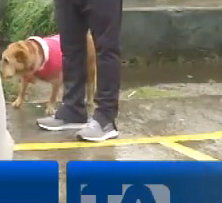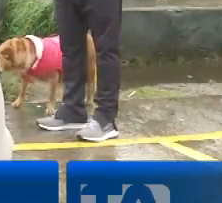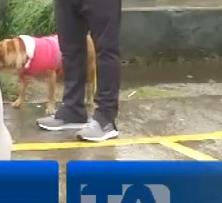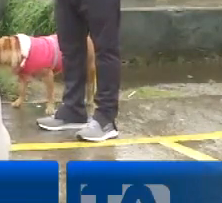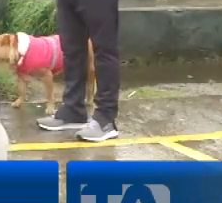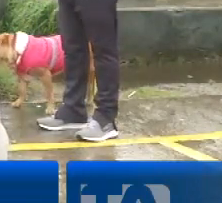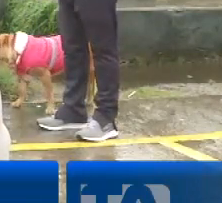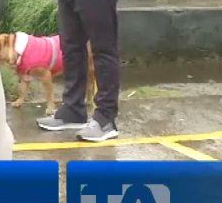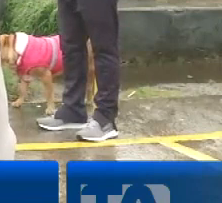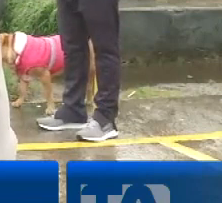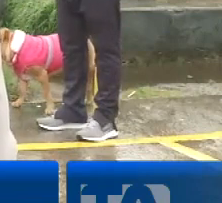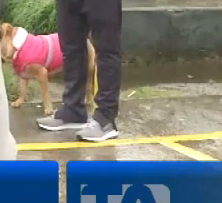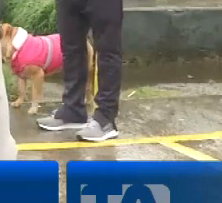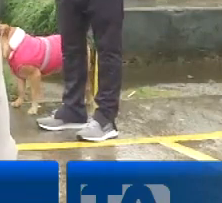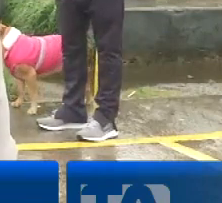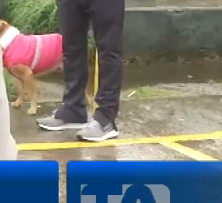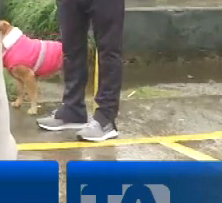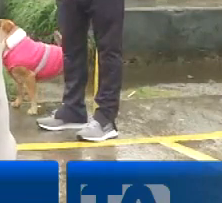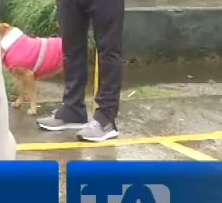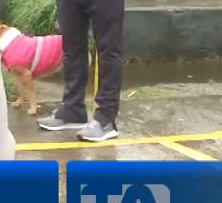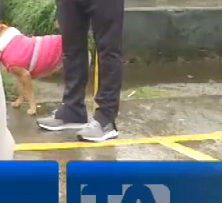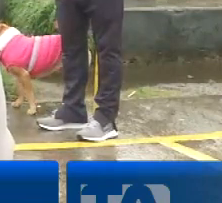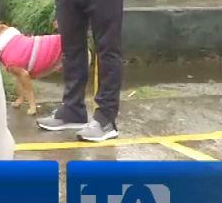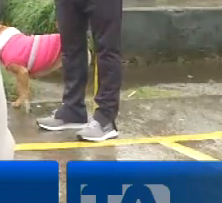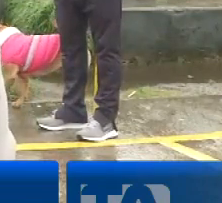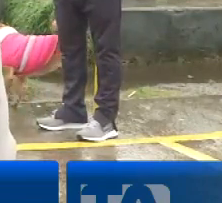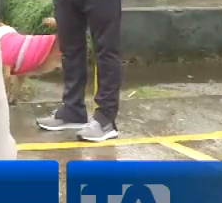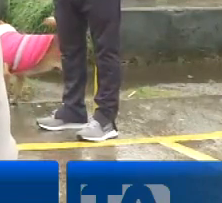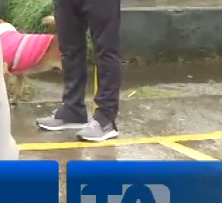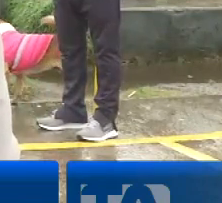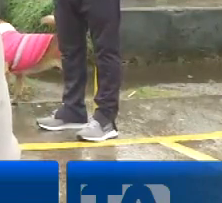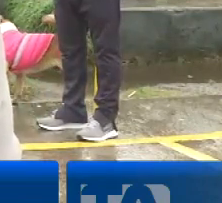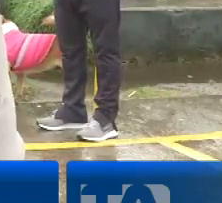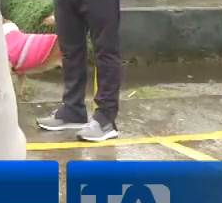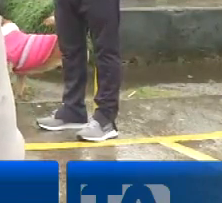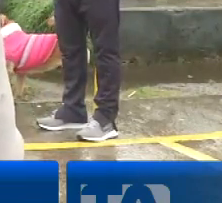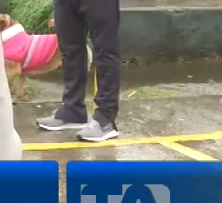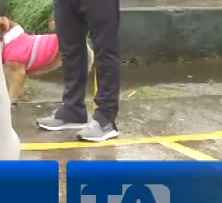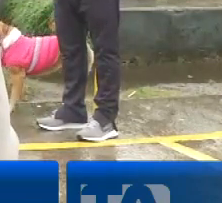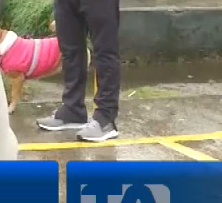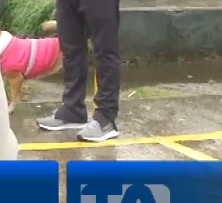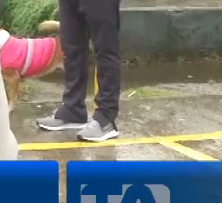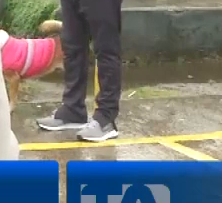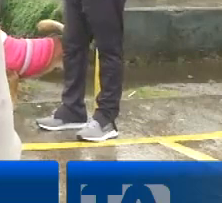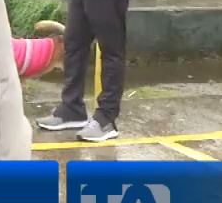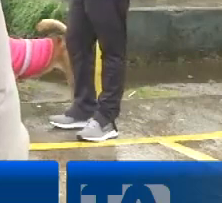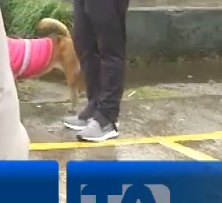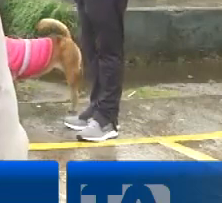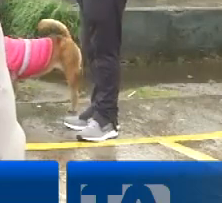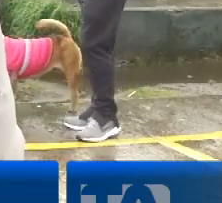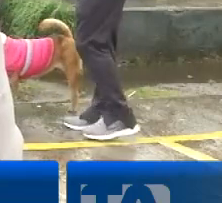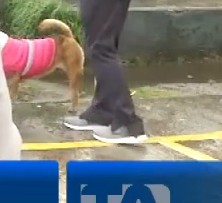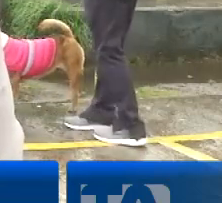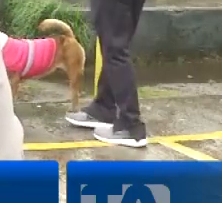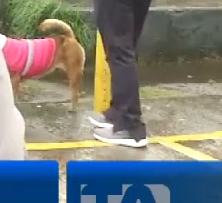denuncias. Esta vez nosotros estamos en el sector de los dos puentes, exactamente en las calles Punaes y Pomasqui, porque en este